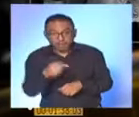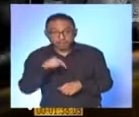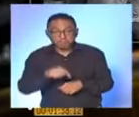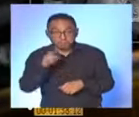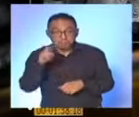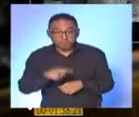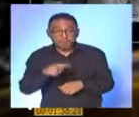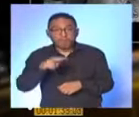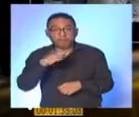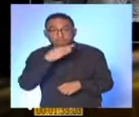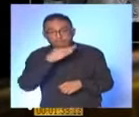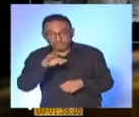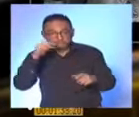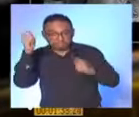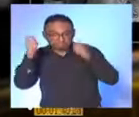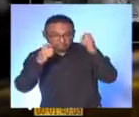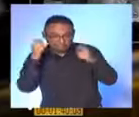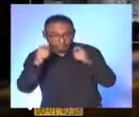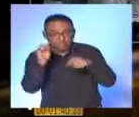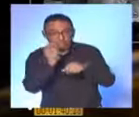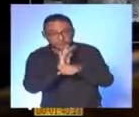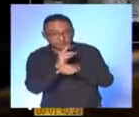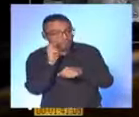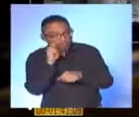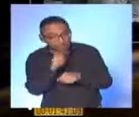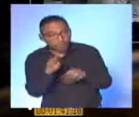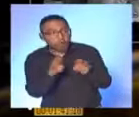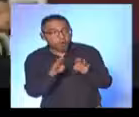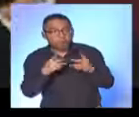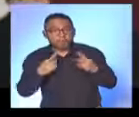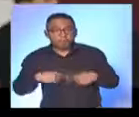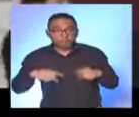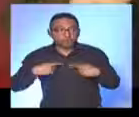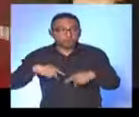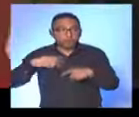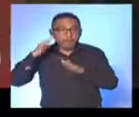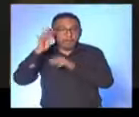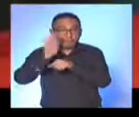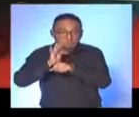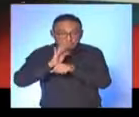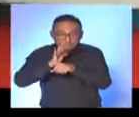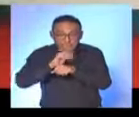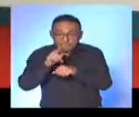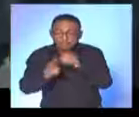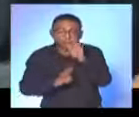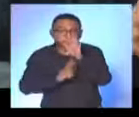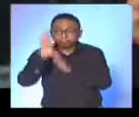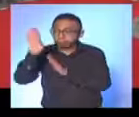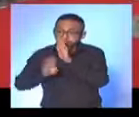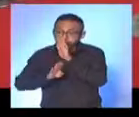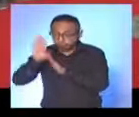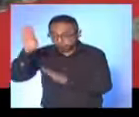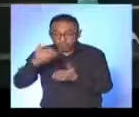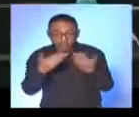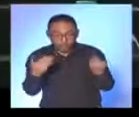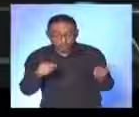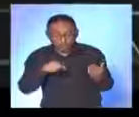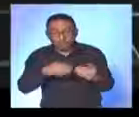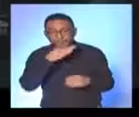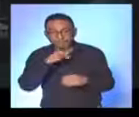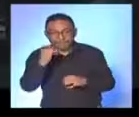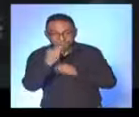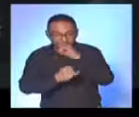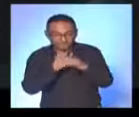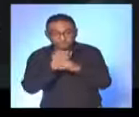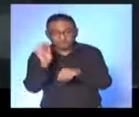fortuna de ver crecer a generaciones de cineastas. En este año, la 18ª edición del Festival Internacional de Cine de Morelia